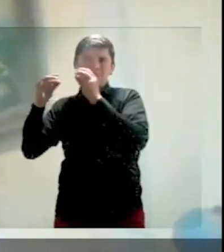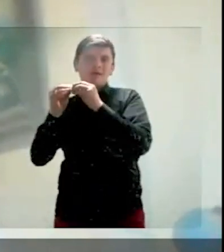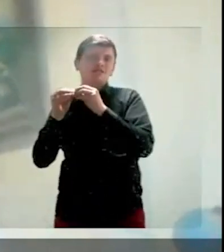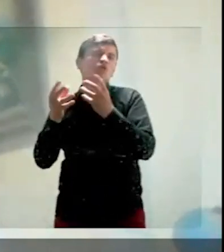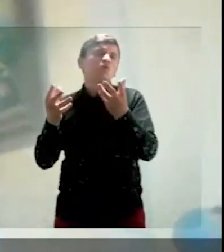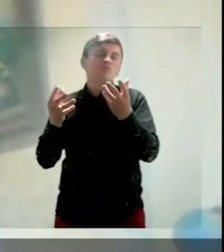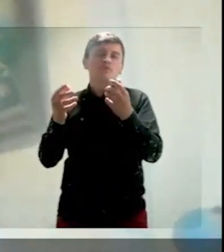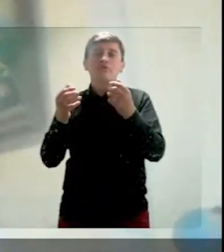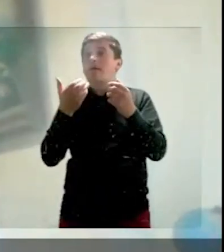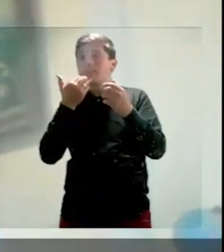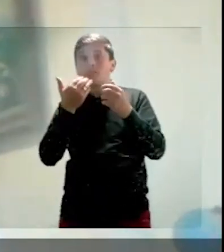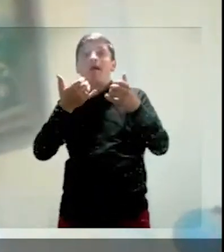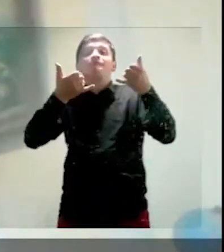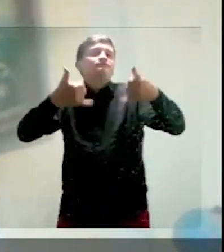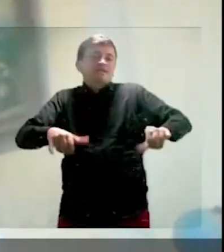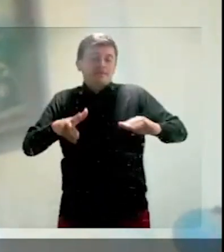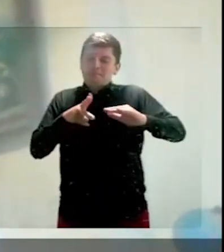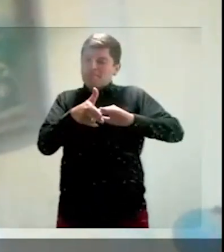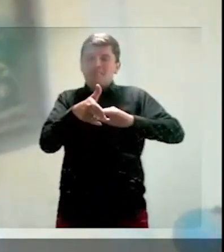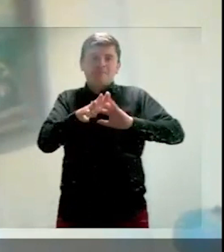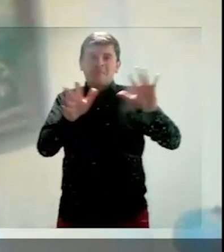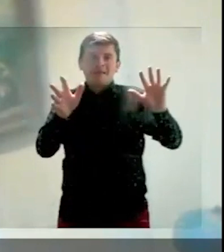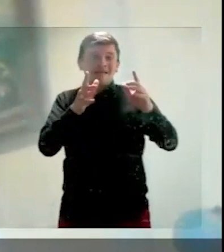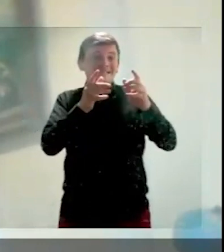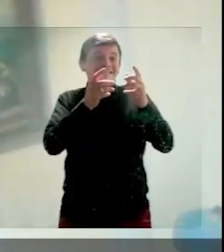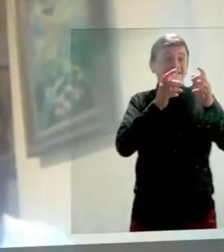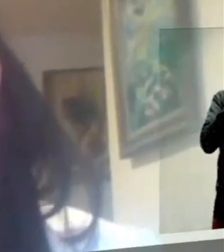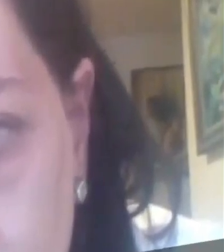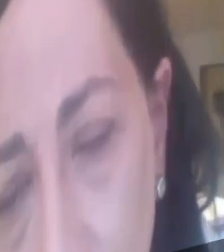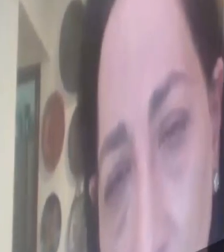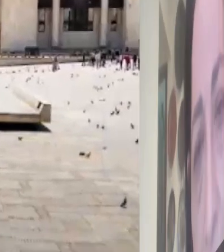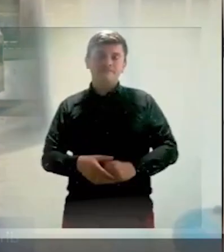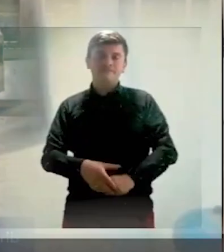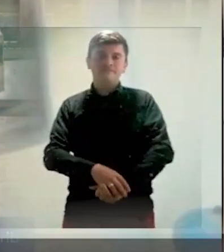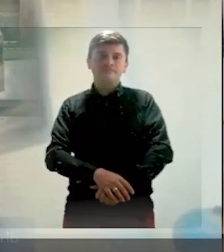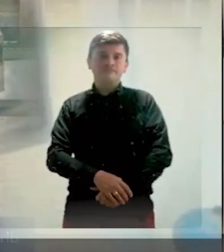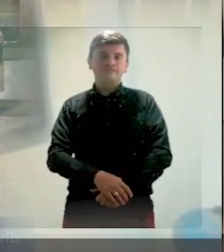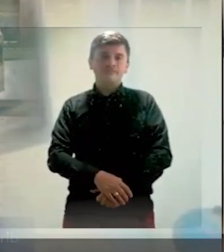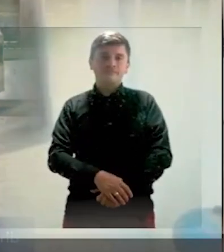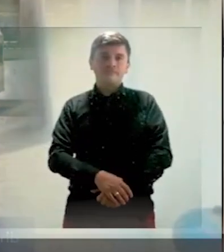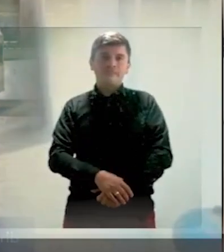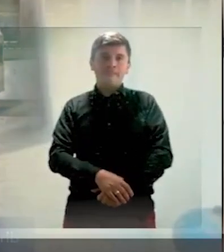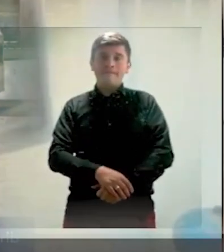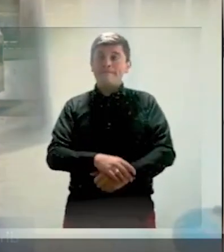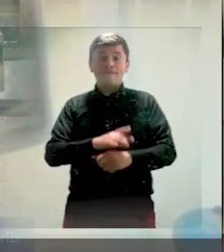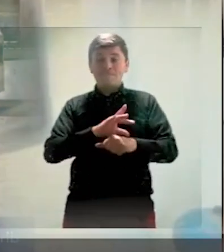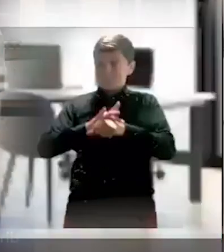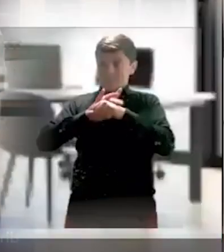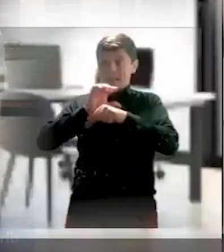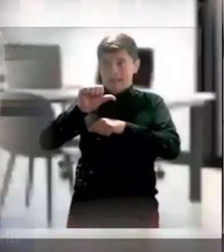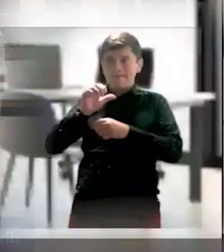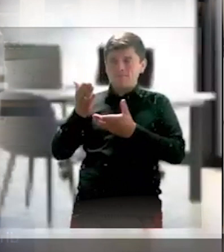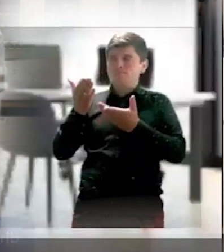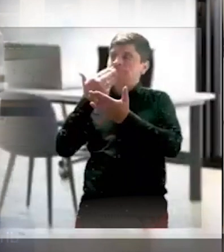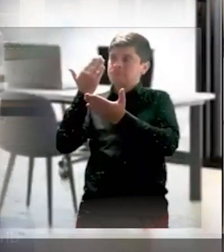saber cuándo se le pone fin a un estado de cosas inconstitucional. Doctora Paz, muchas gracias.